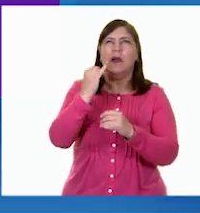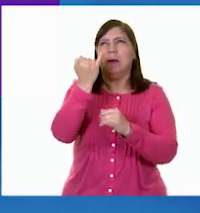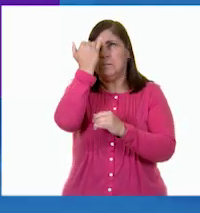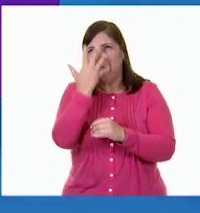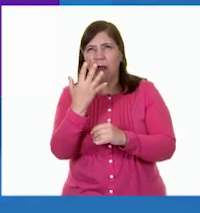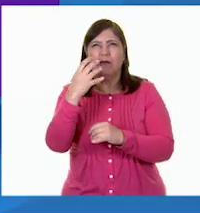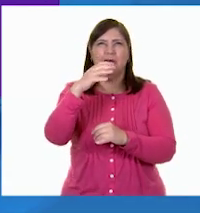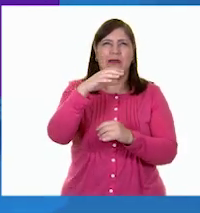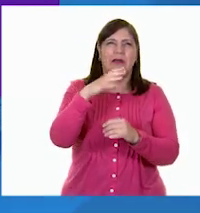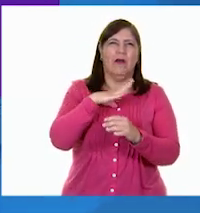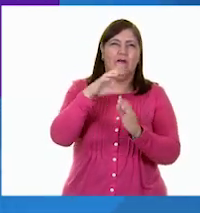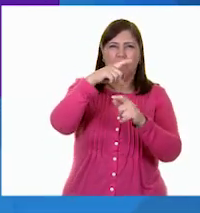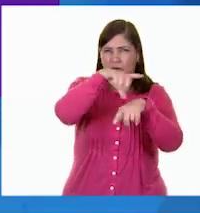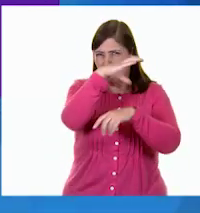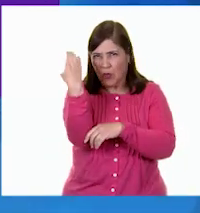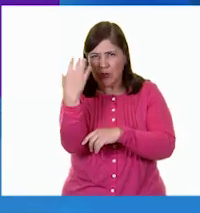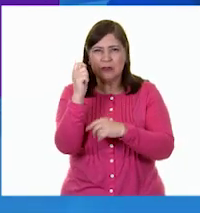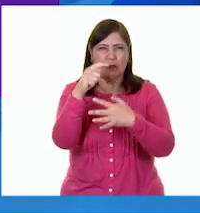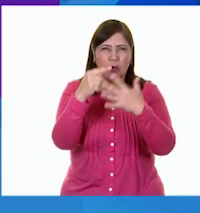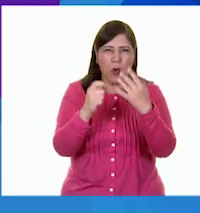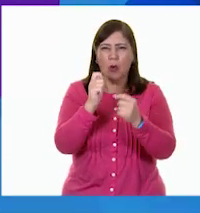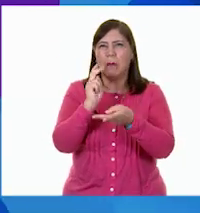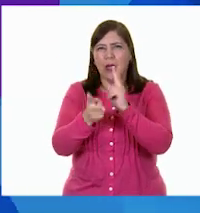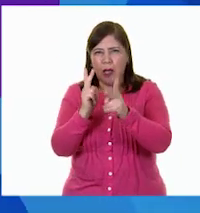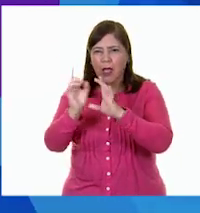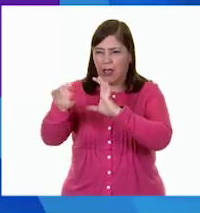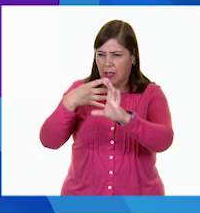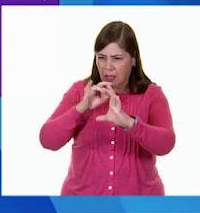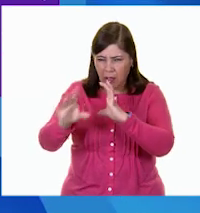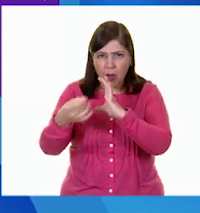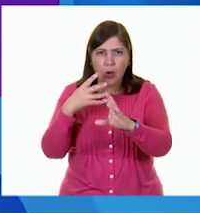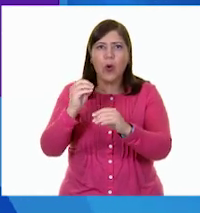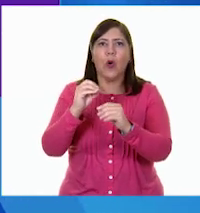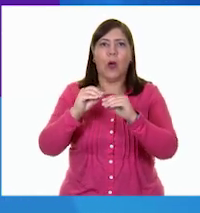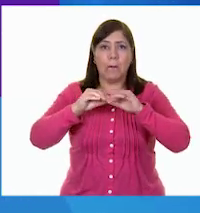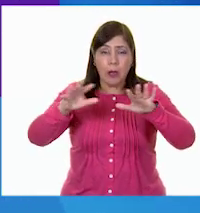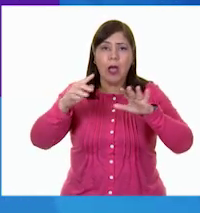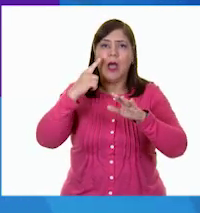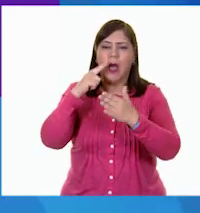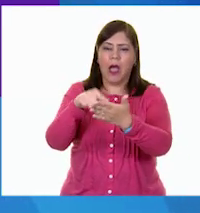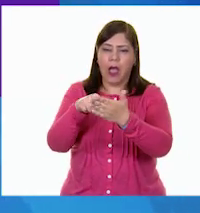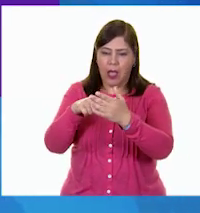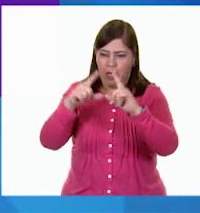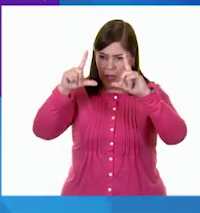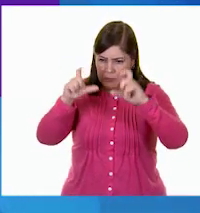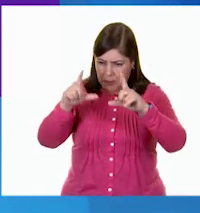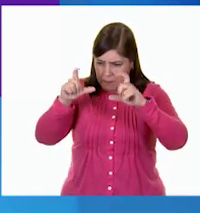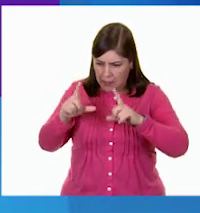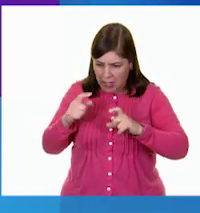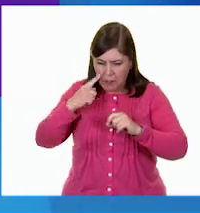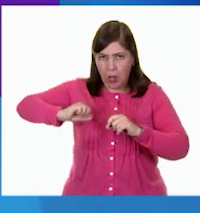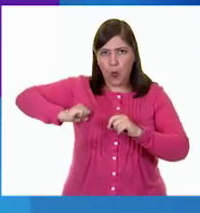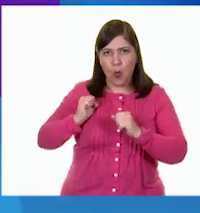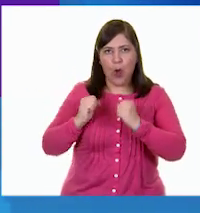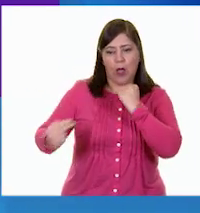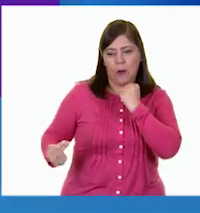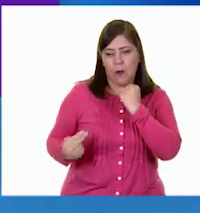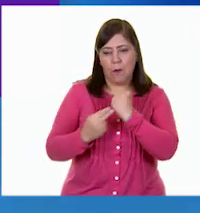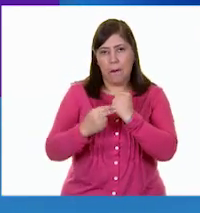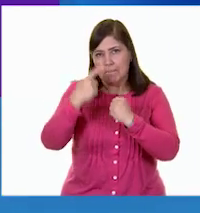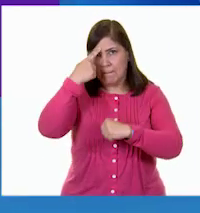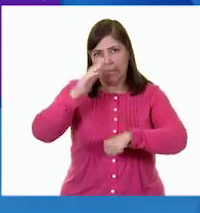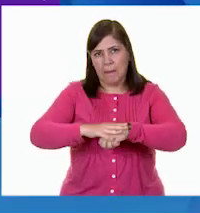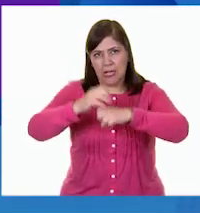imágenes, videos, conversaciones o publicaciones. Debes guardar la evidencia en un dispositivo de almacenamiento